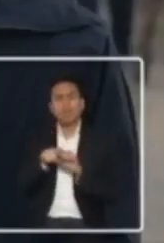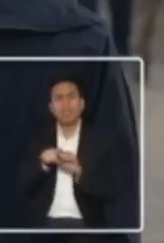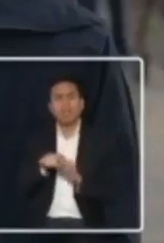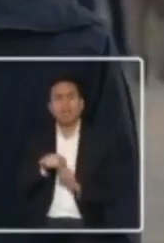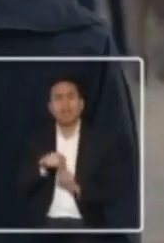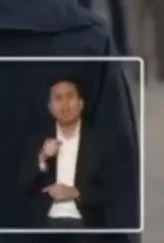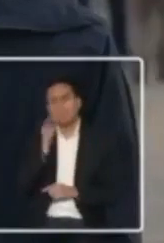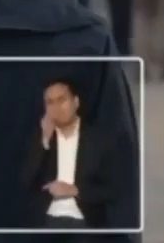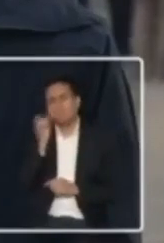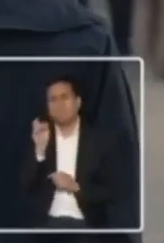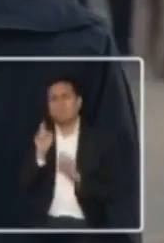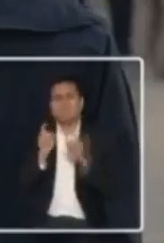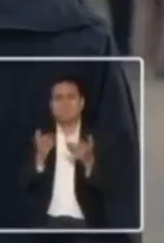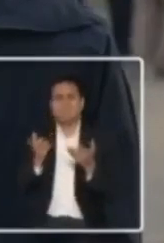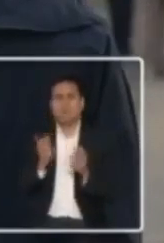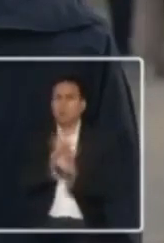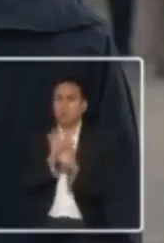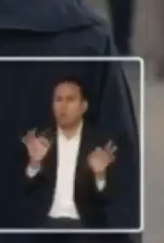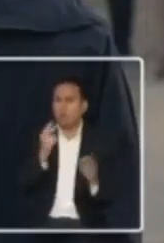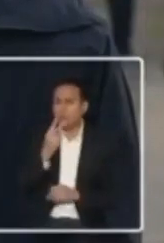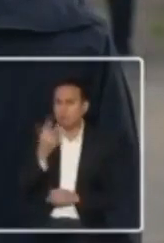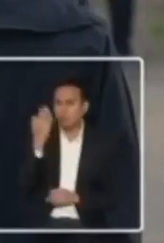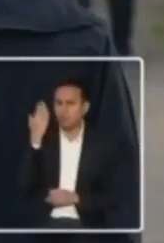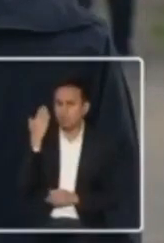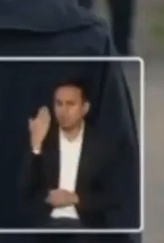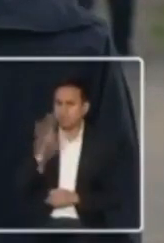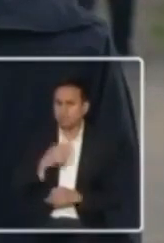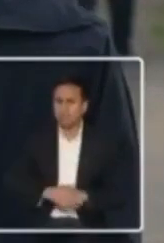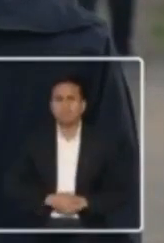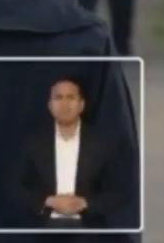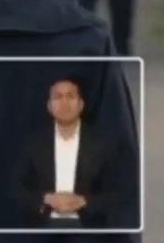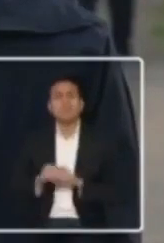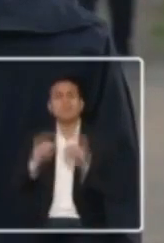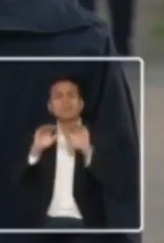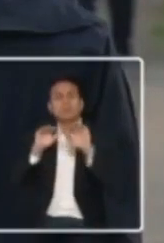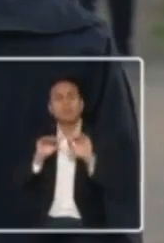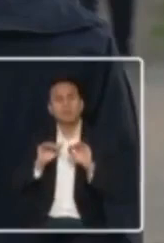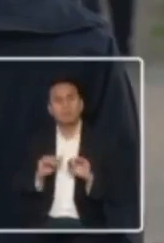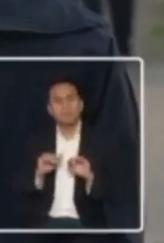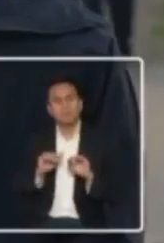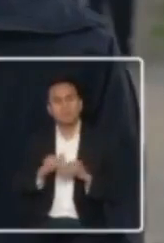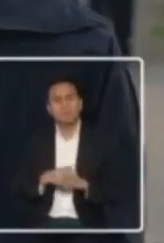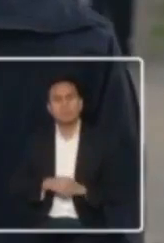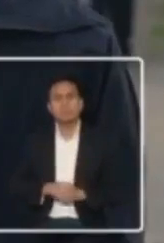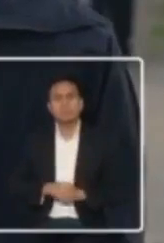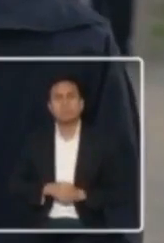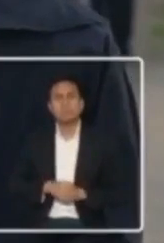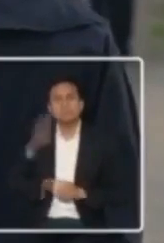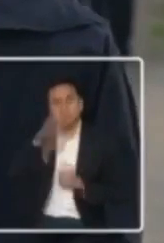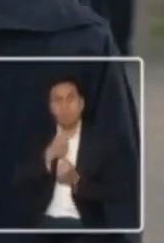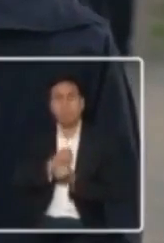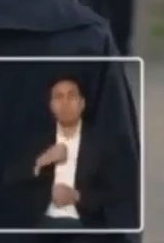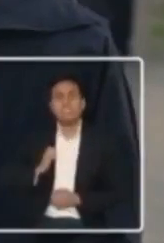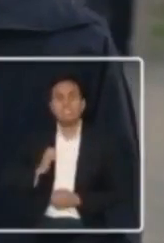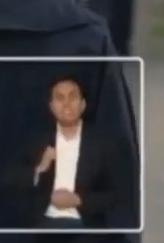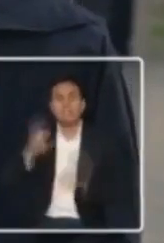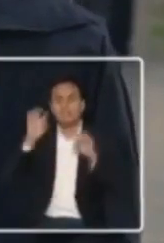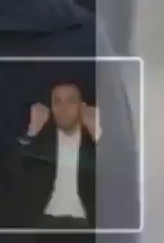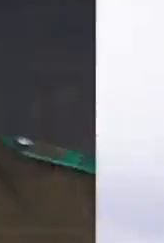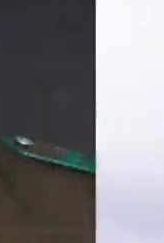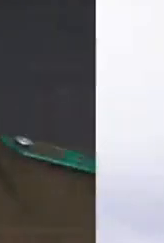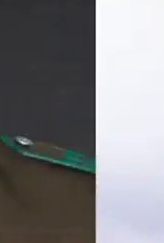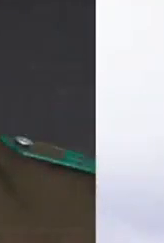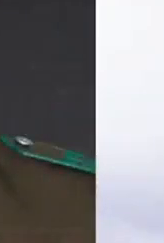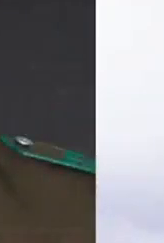alevosía. Nunca. Y por lo mismo, nuestras policías, la fiscalía y